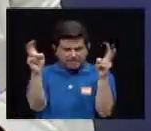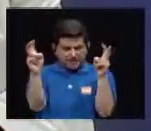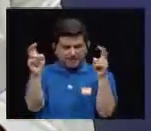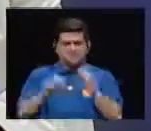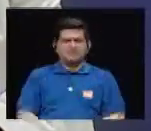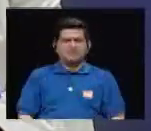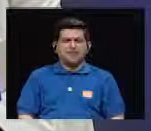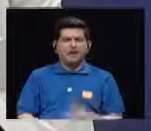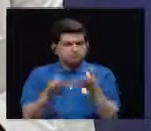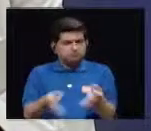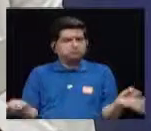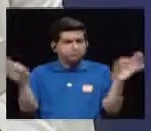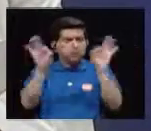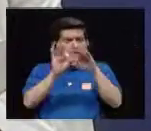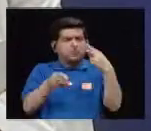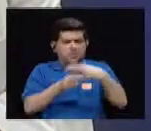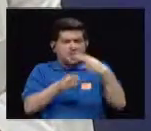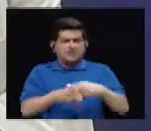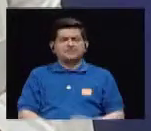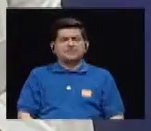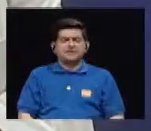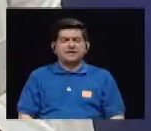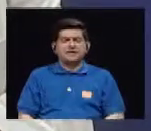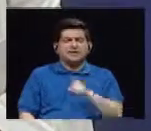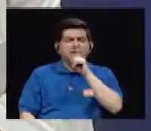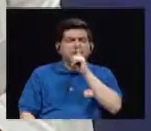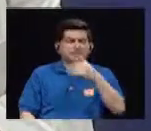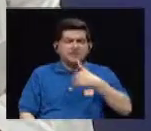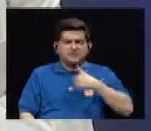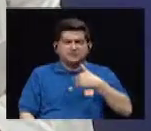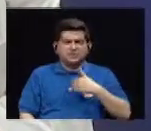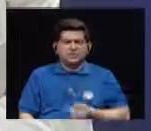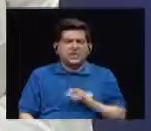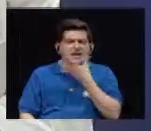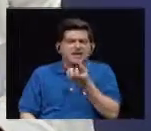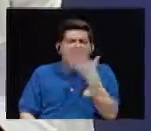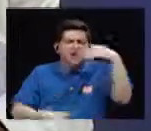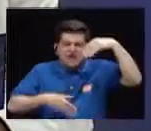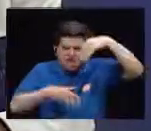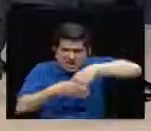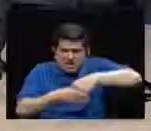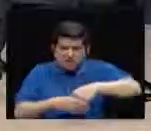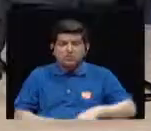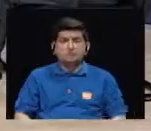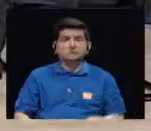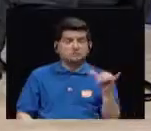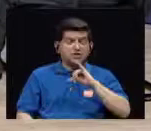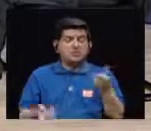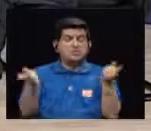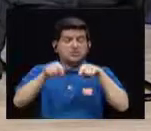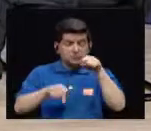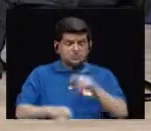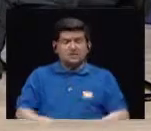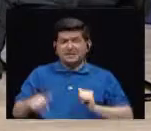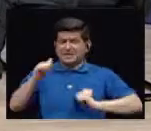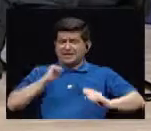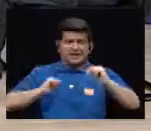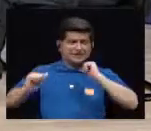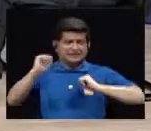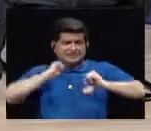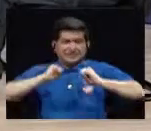muy significativo que se llama El silencio tiene gritos escondidos, hay gritos escondidos en este